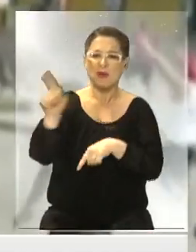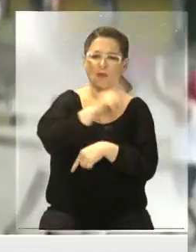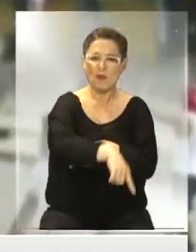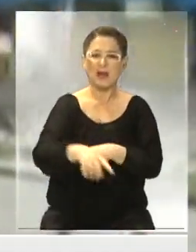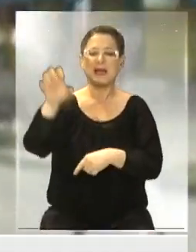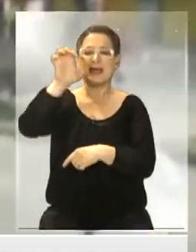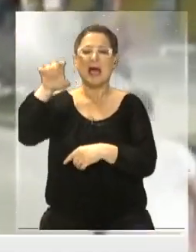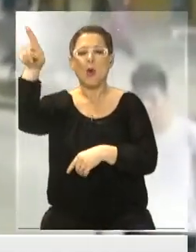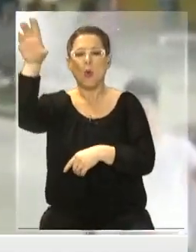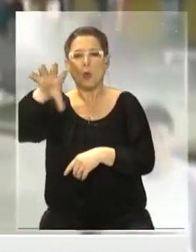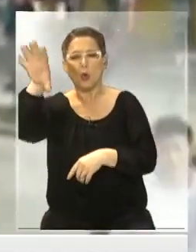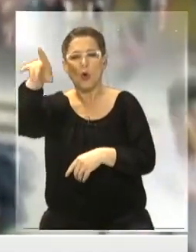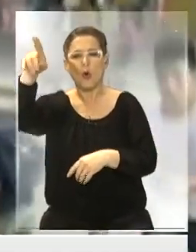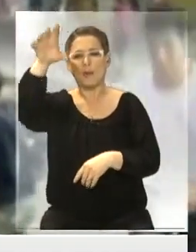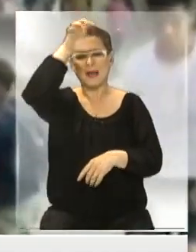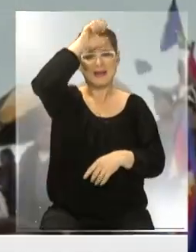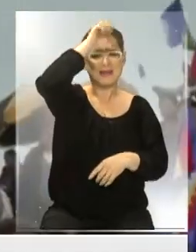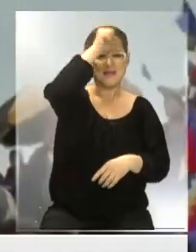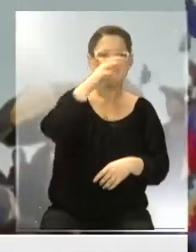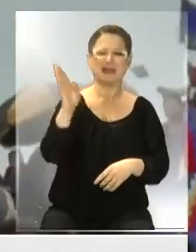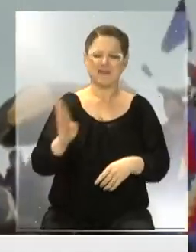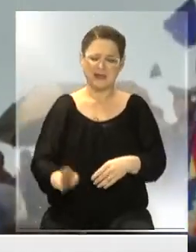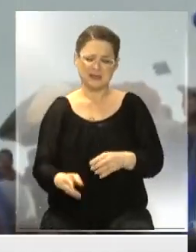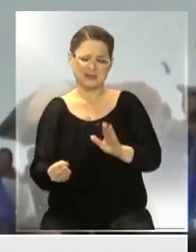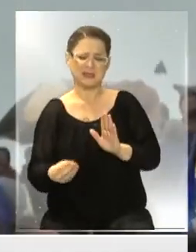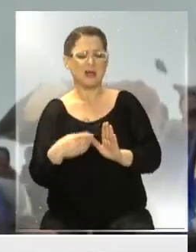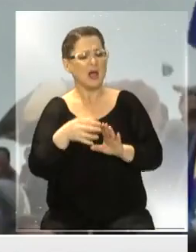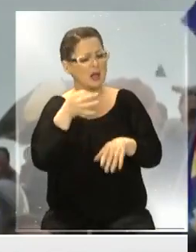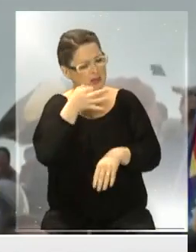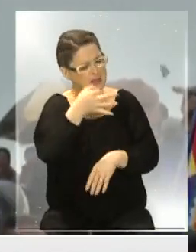Europea, Estados Unidos, Argentina, Brasil, Colombia,